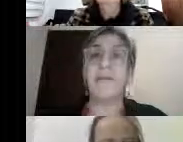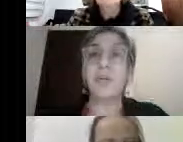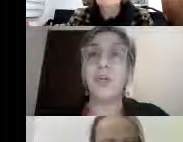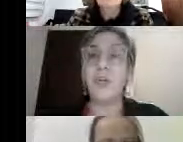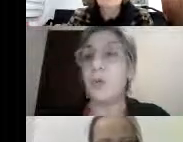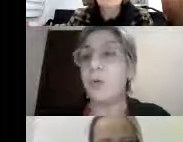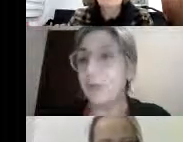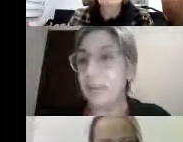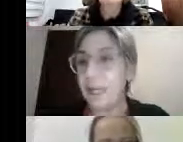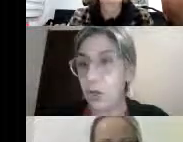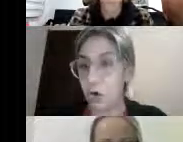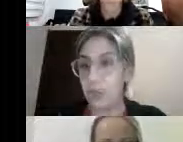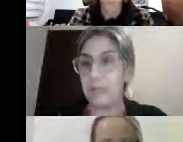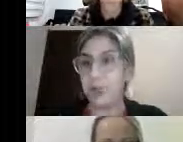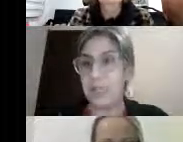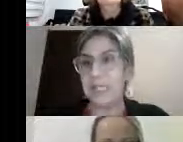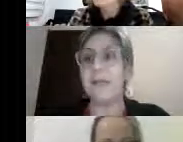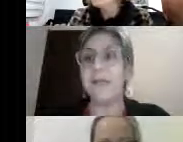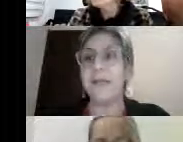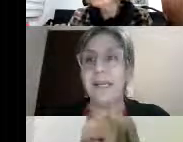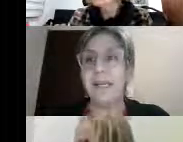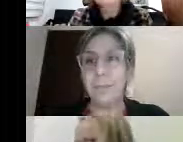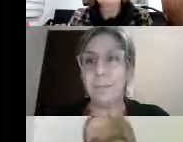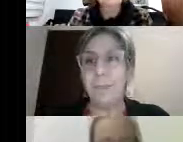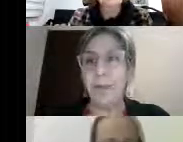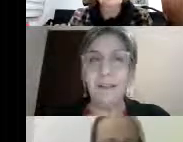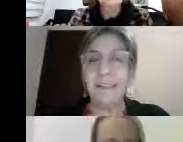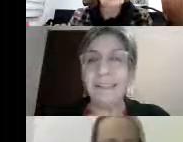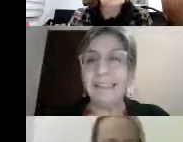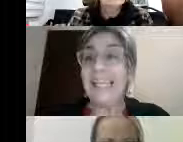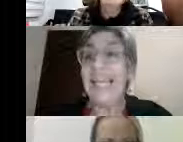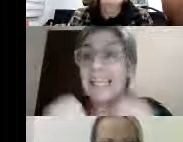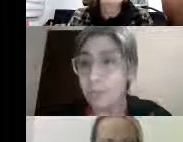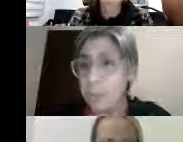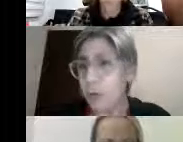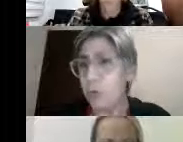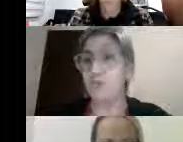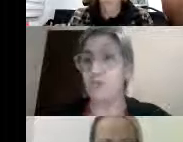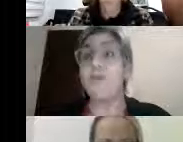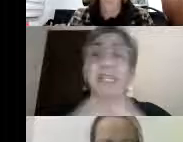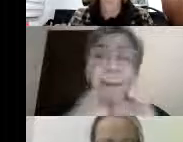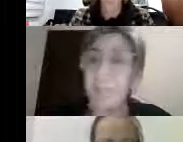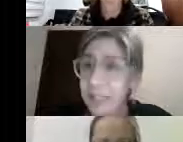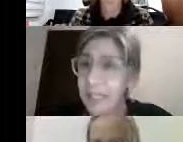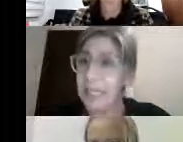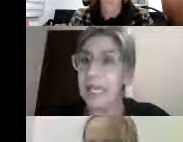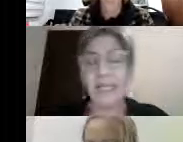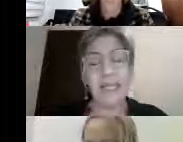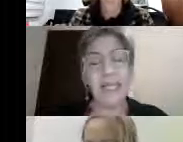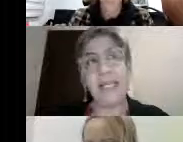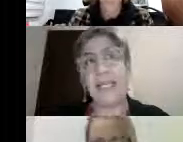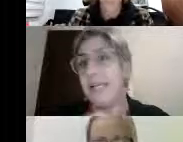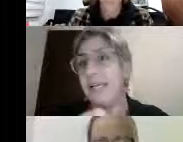la infección, no voy a ahondar en los conceptos así de qué es el virus, cómo se